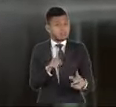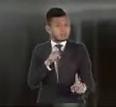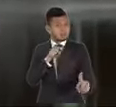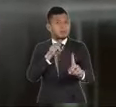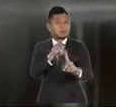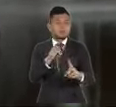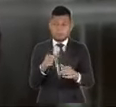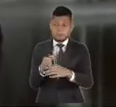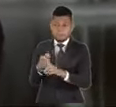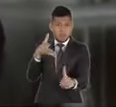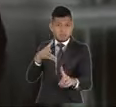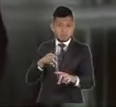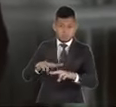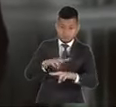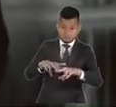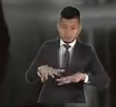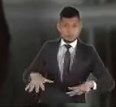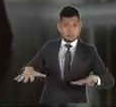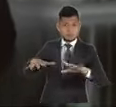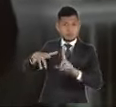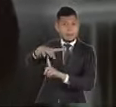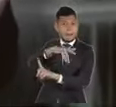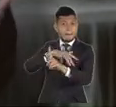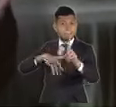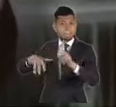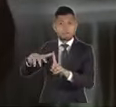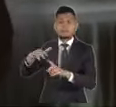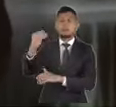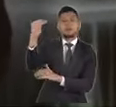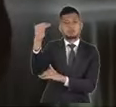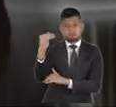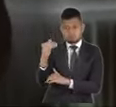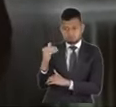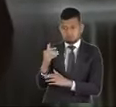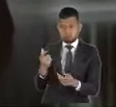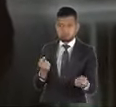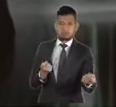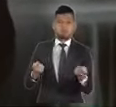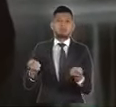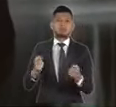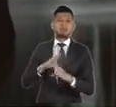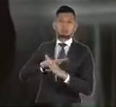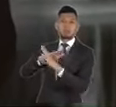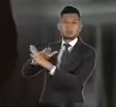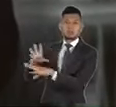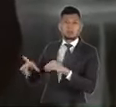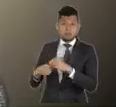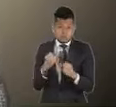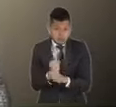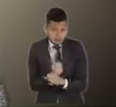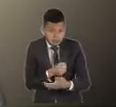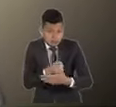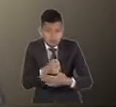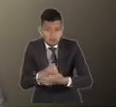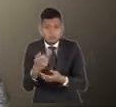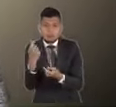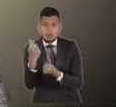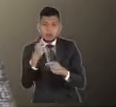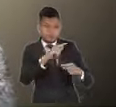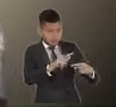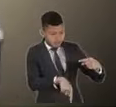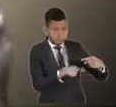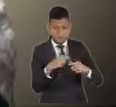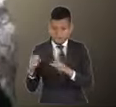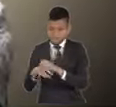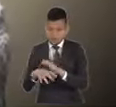el impacto ambiental y trabajar en lo que hoy llamamos economía circular. Buen día, mi nombre